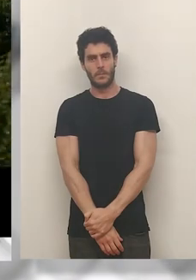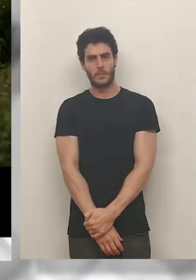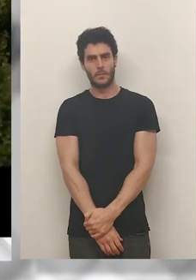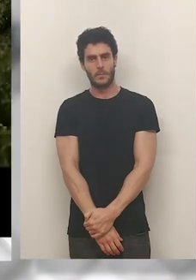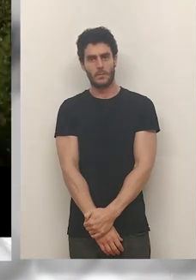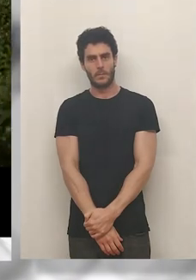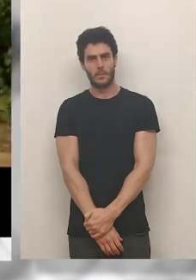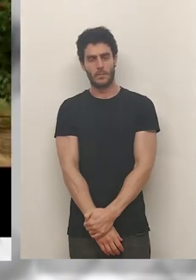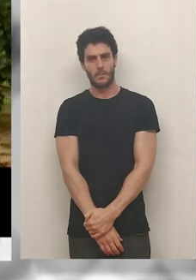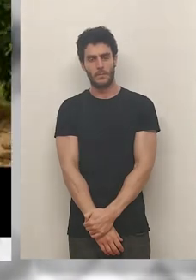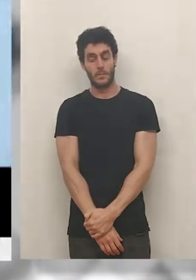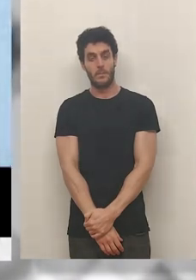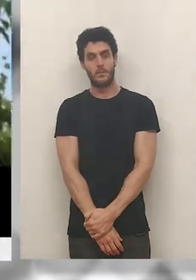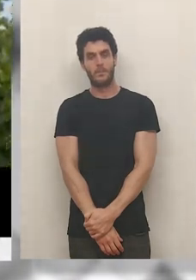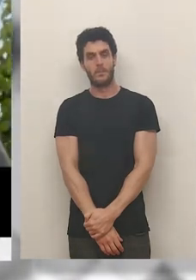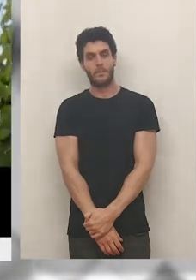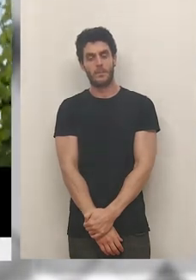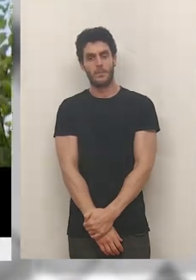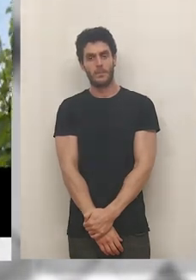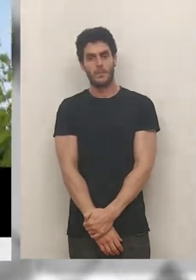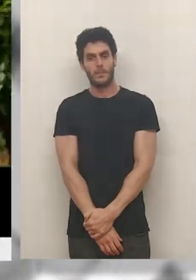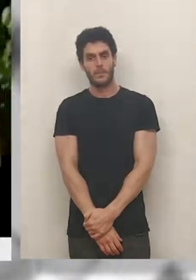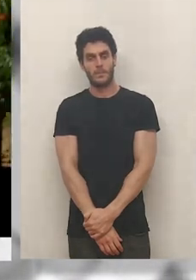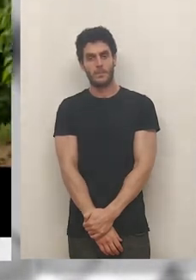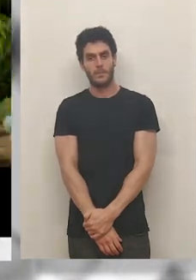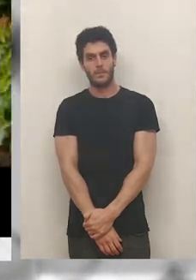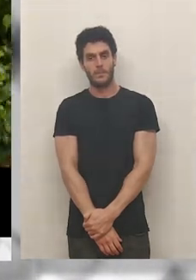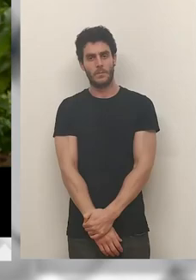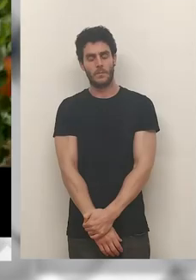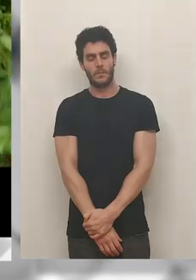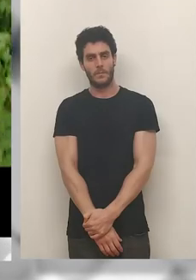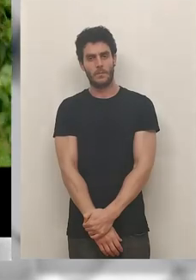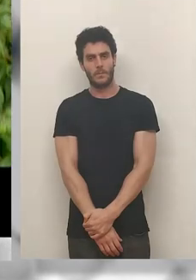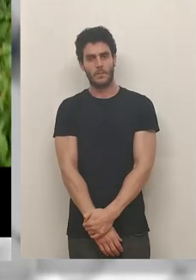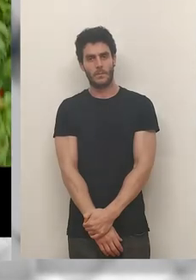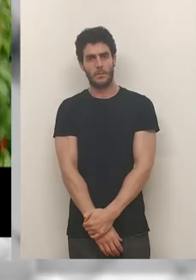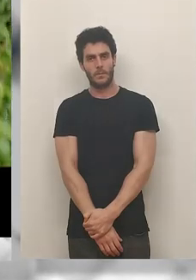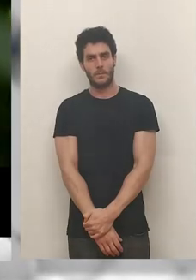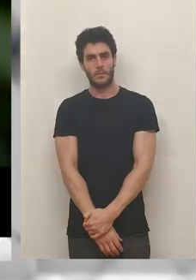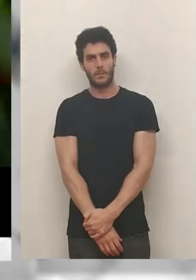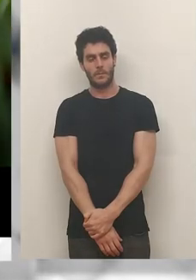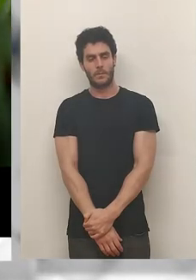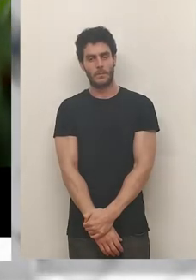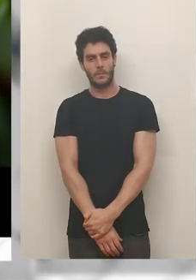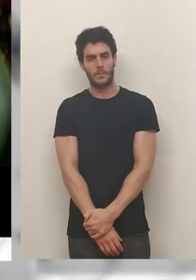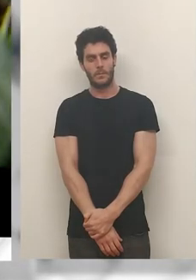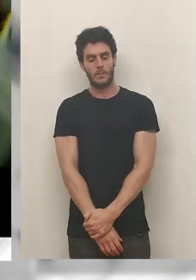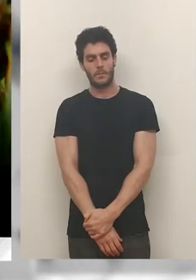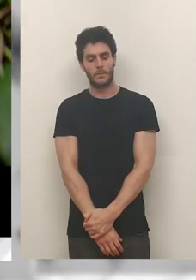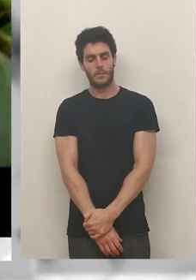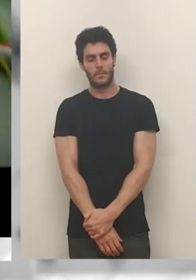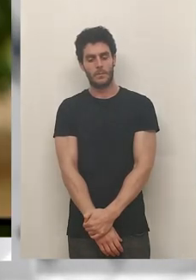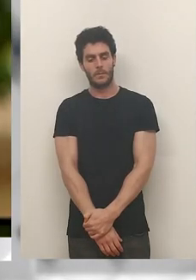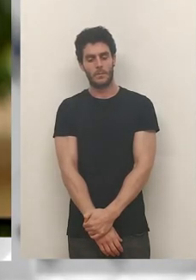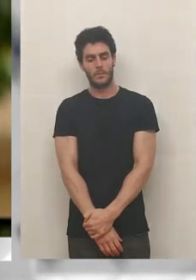El cambio climático lo ha cambiado todo y los riesgos son más y más imprevistos, como las lluvias, las heladas o el pedrisco. Por eso necesitas